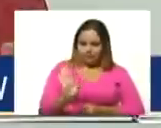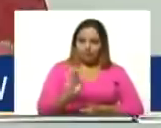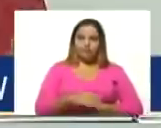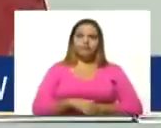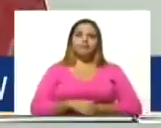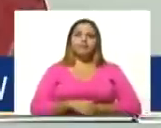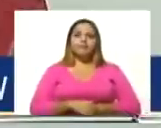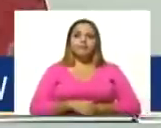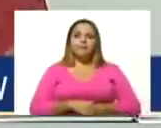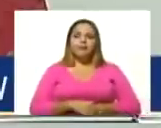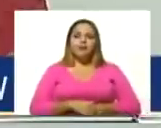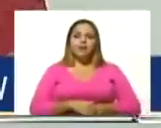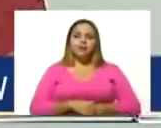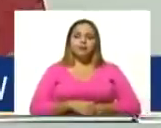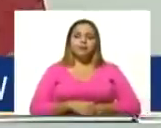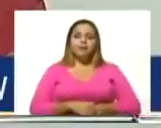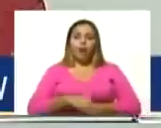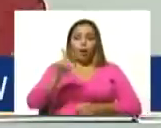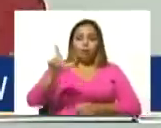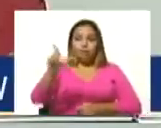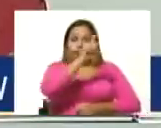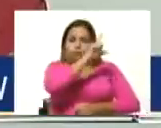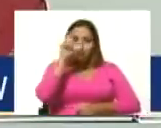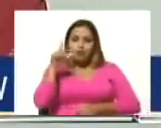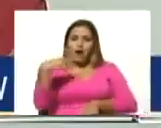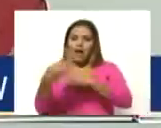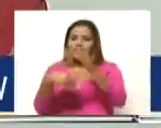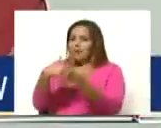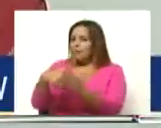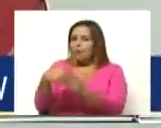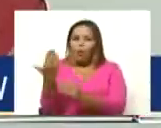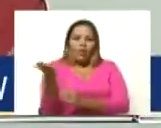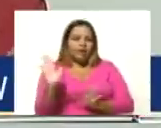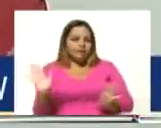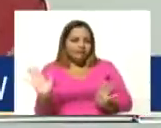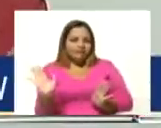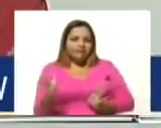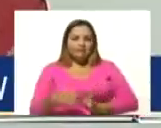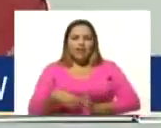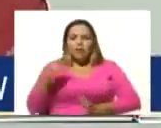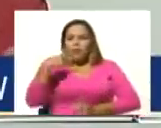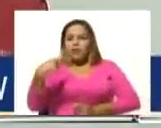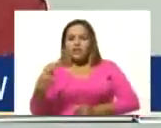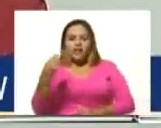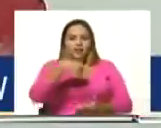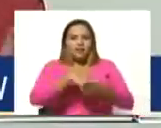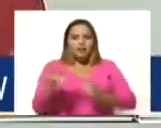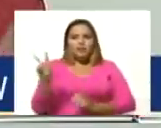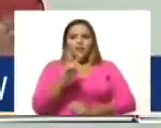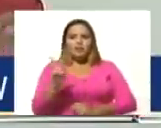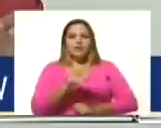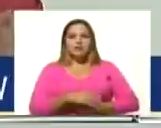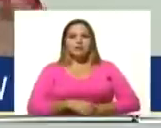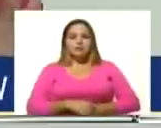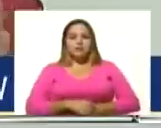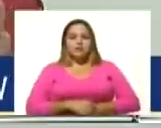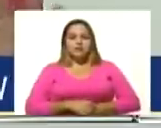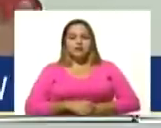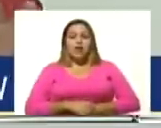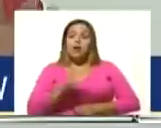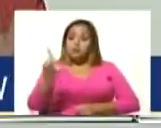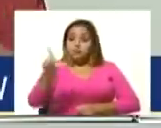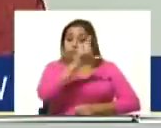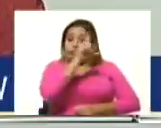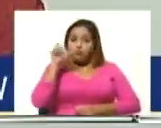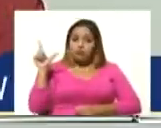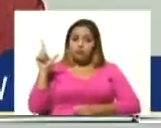el Partido Socialista Unido de Venezuela impone modas en política en Venezuela. Es el Partido Socialista